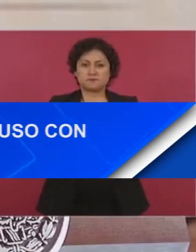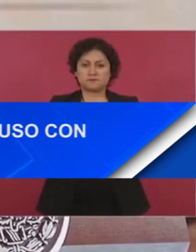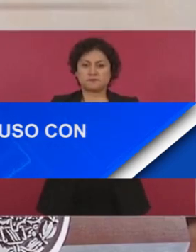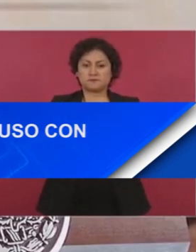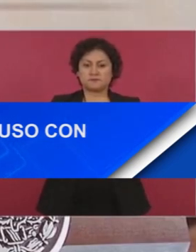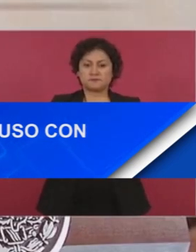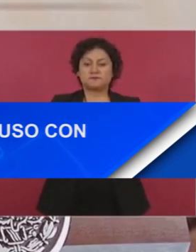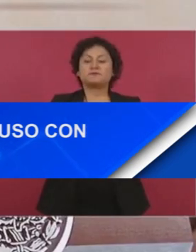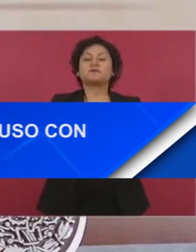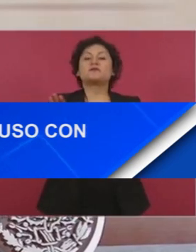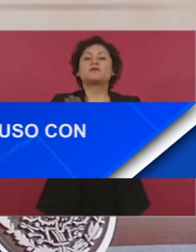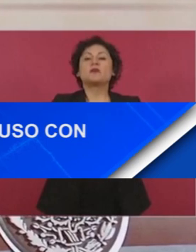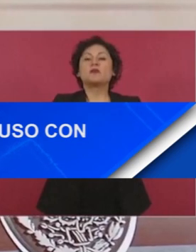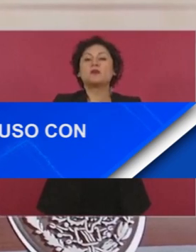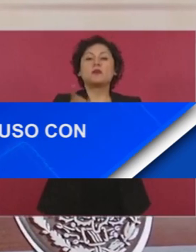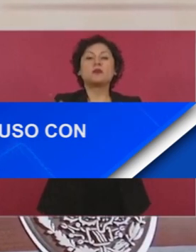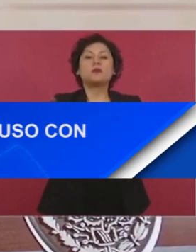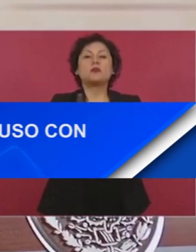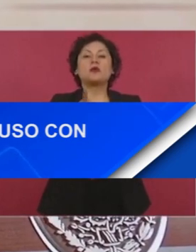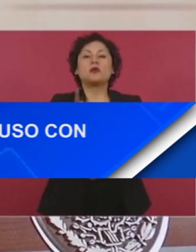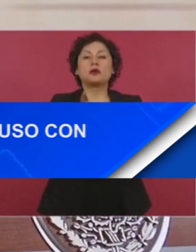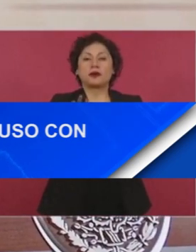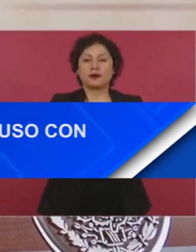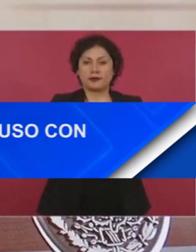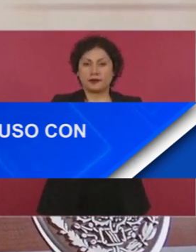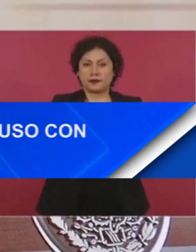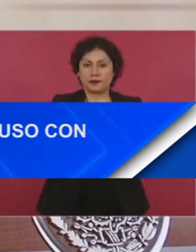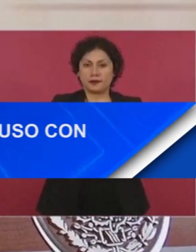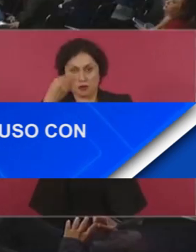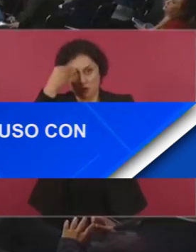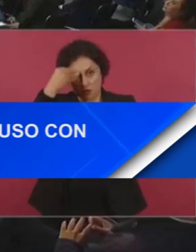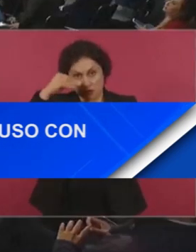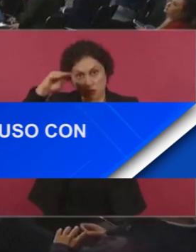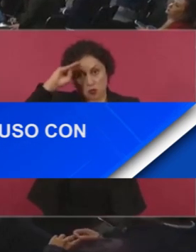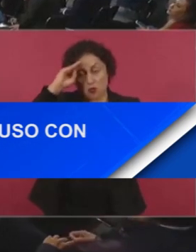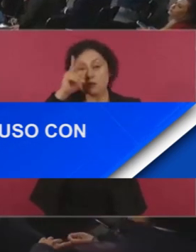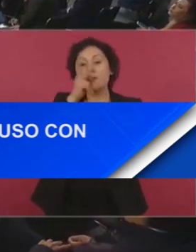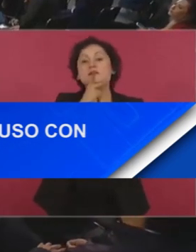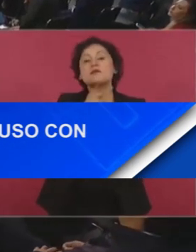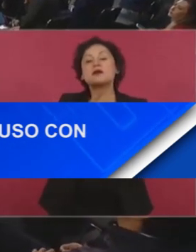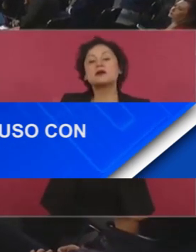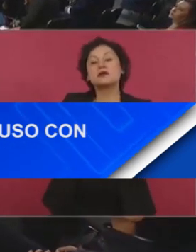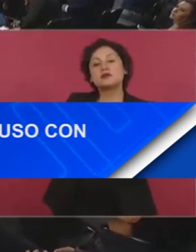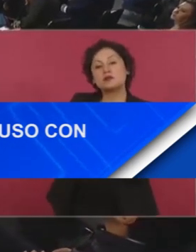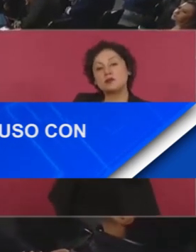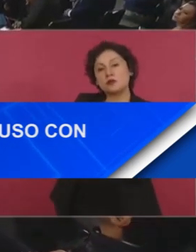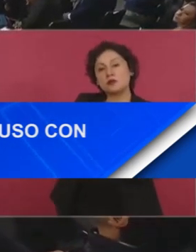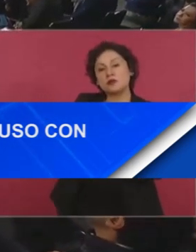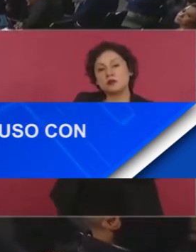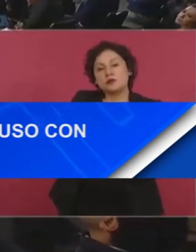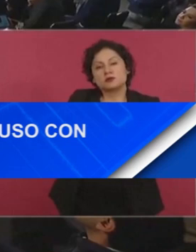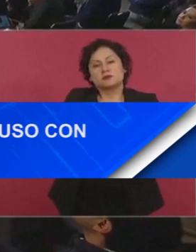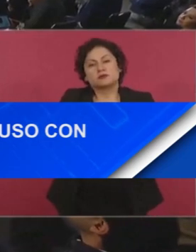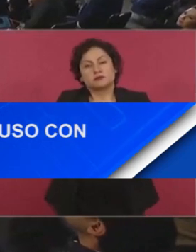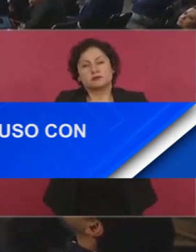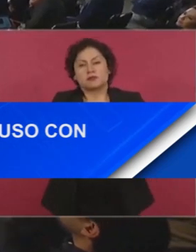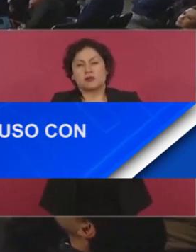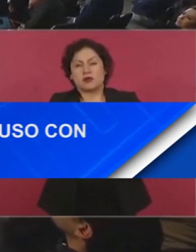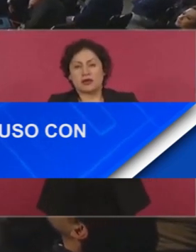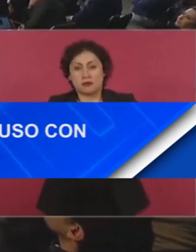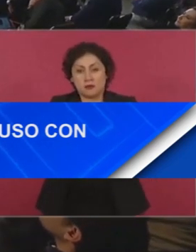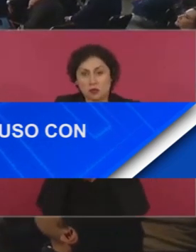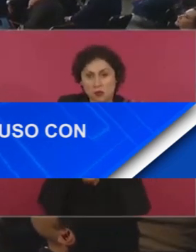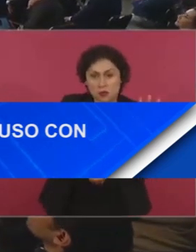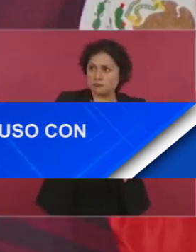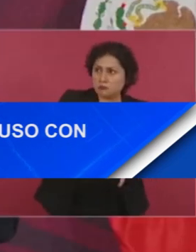Octavio Romero negó que la empresa haya donado hidrocarburo a la Habana y que por ello le fuera negado un